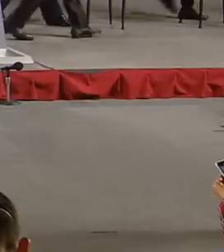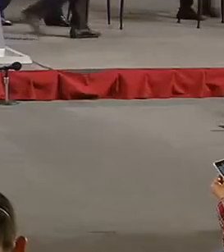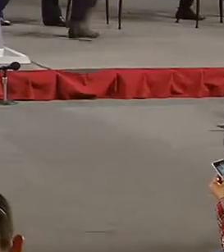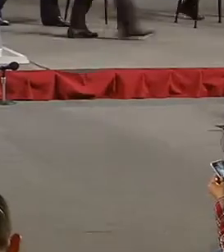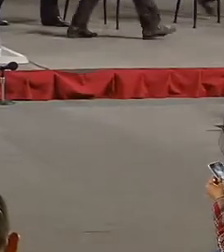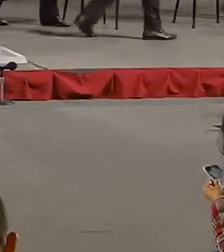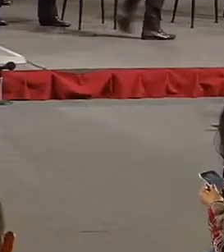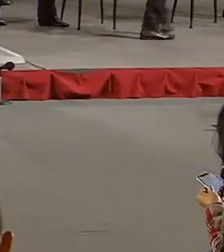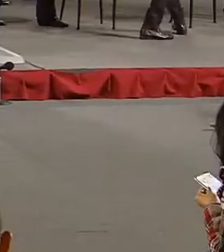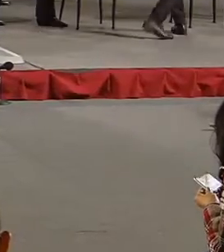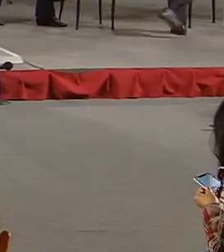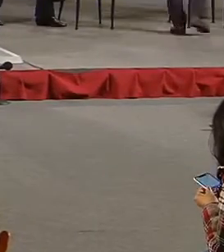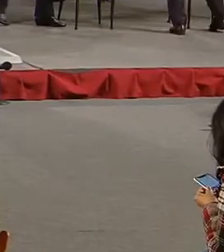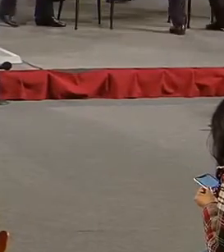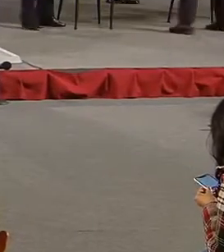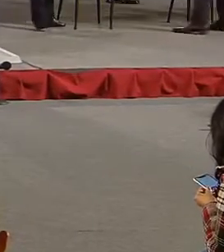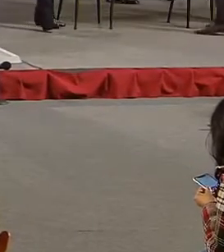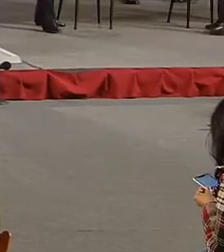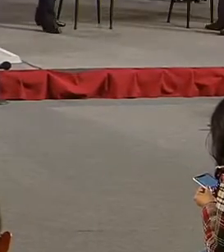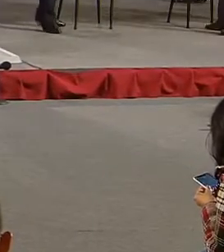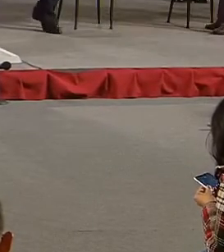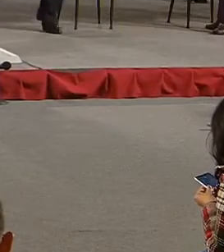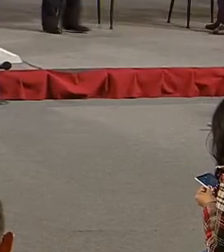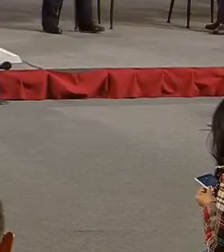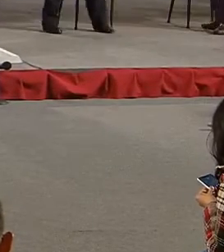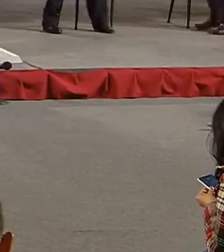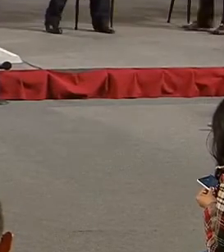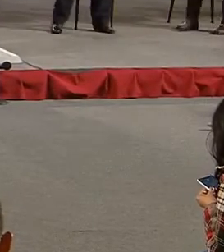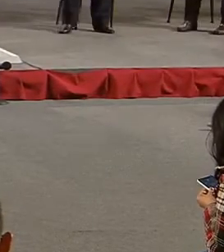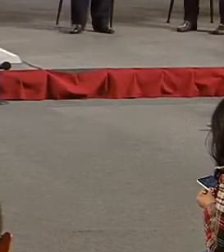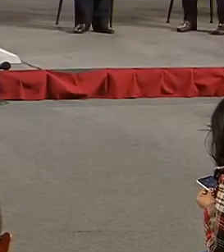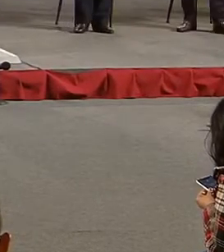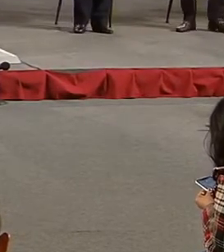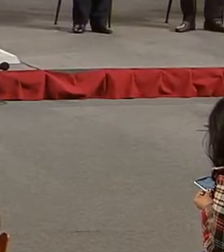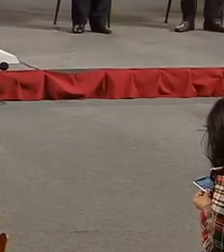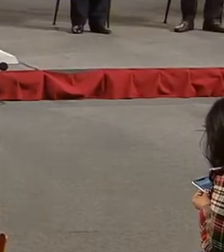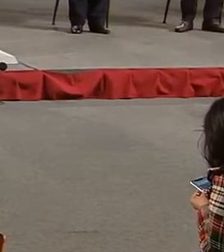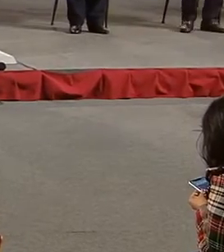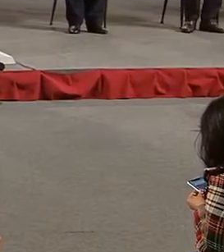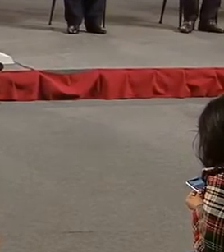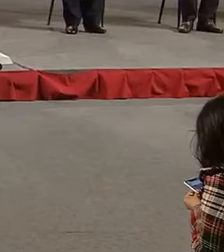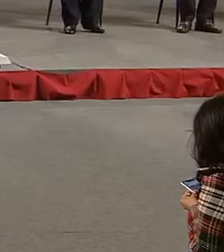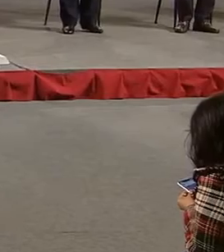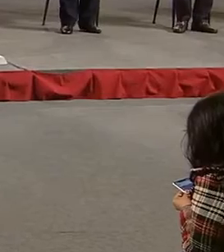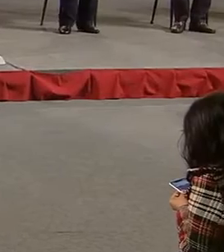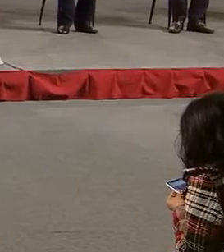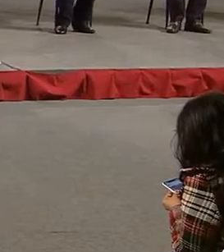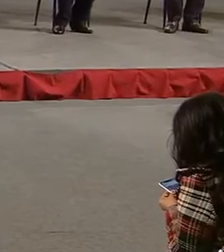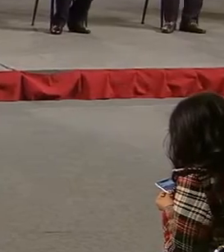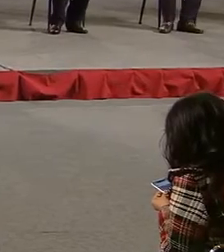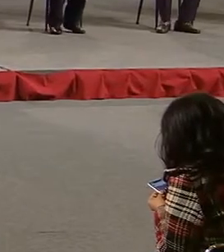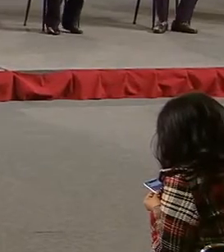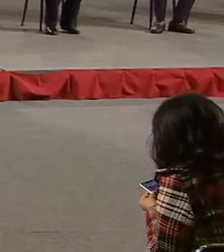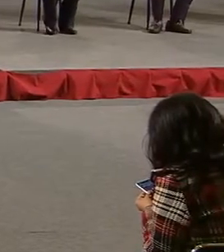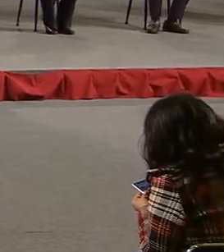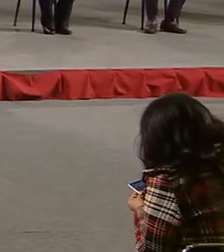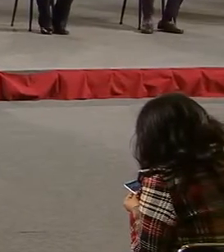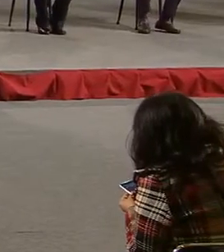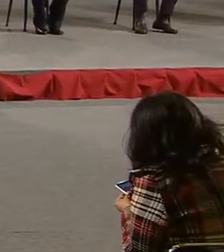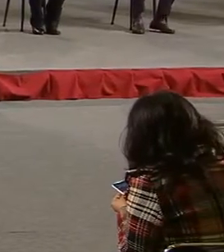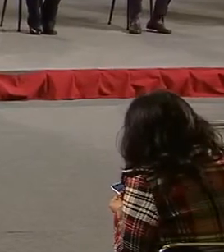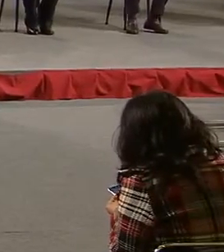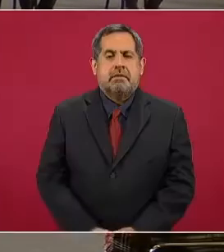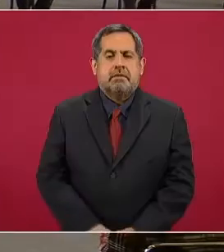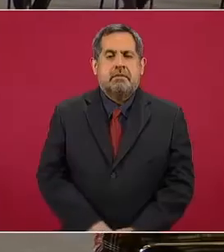Pues muchas gracias a Arturo Herrera, a Graciela Márquez, a